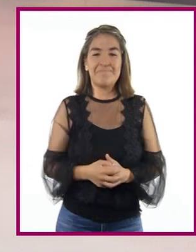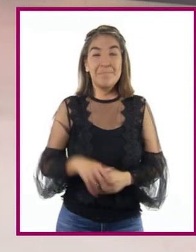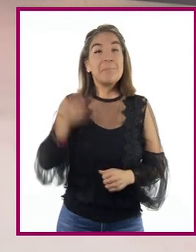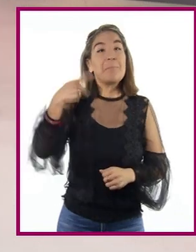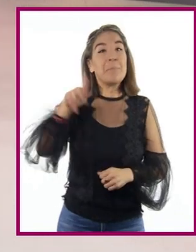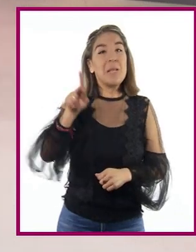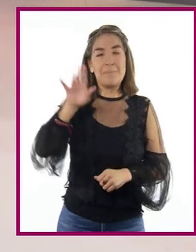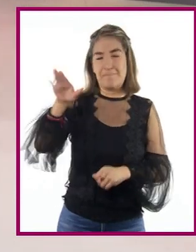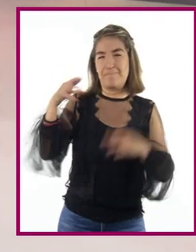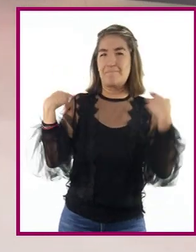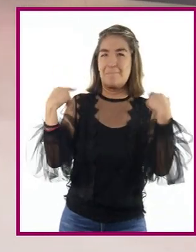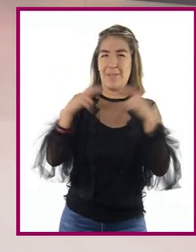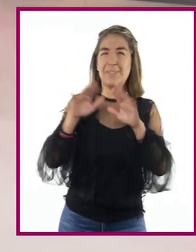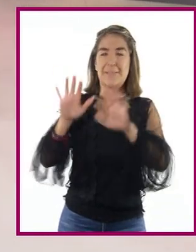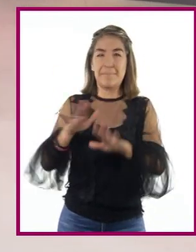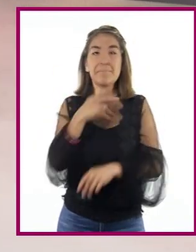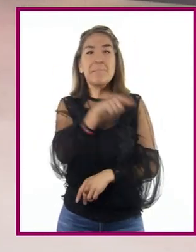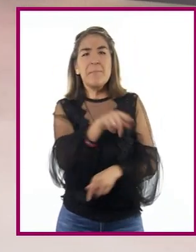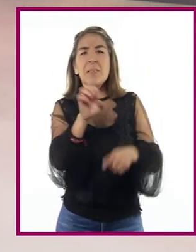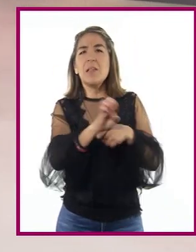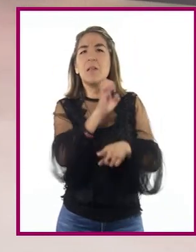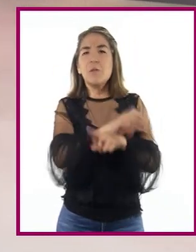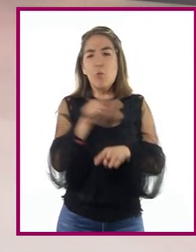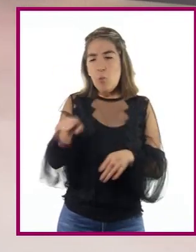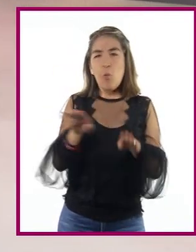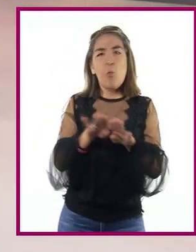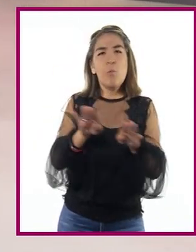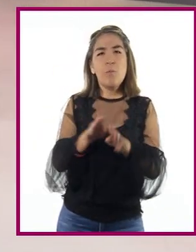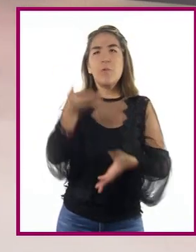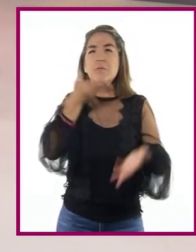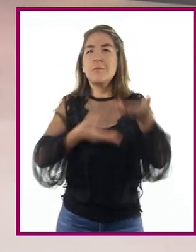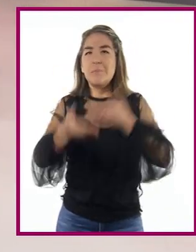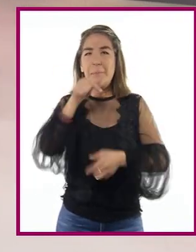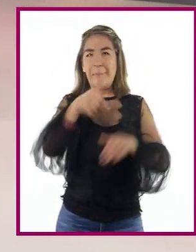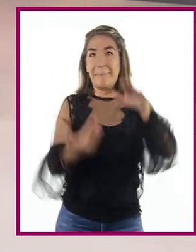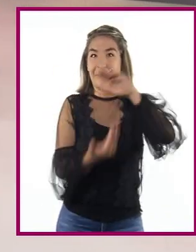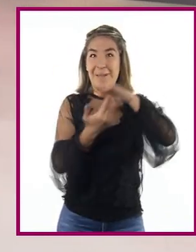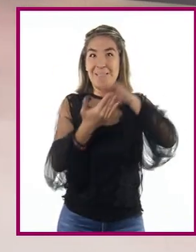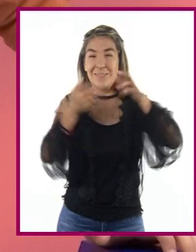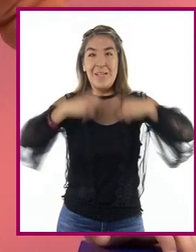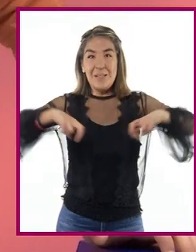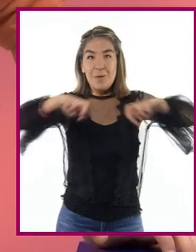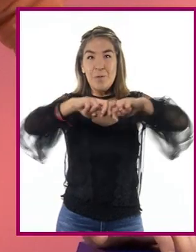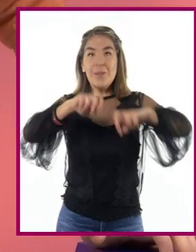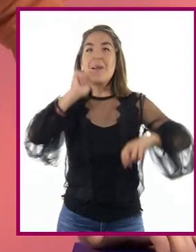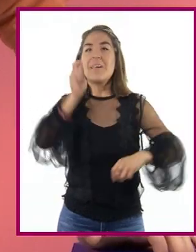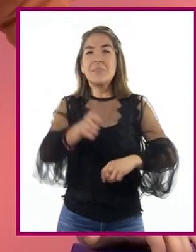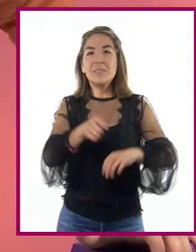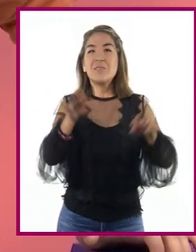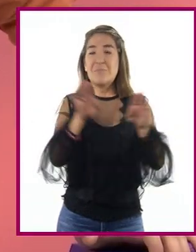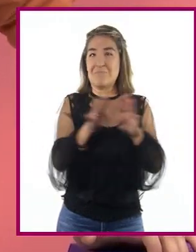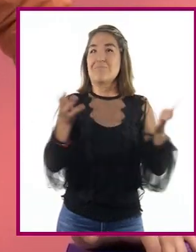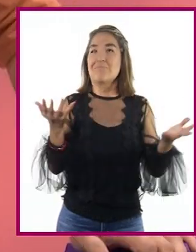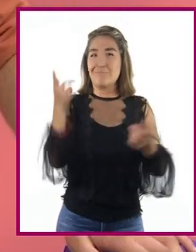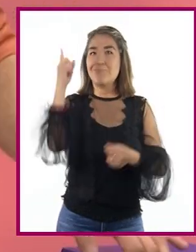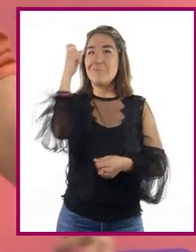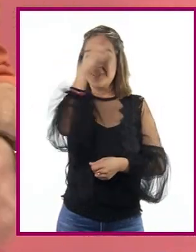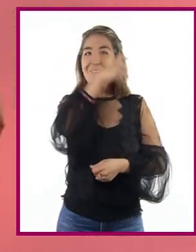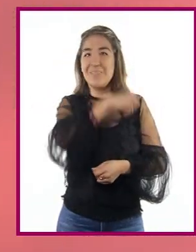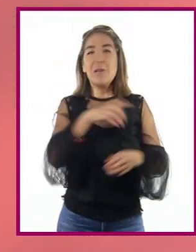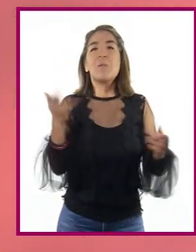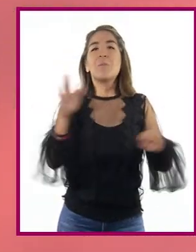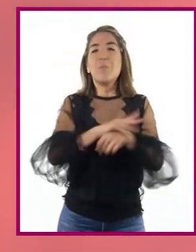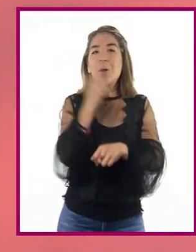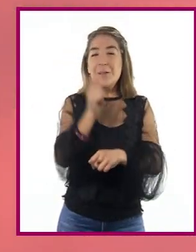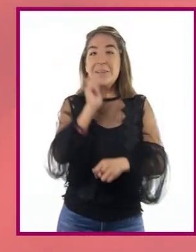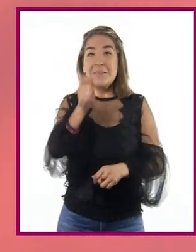Pero, profesora, entonces, intervenir en una mesa redonda es todo un desafío, ya que además